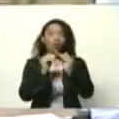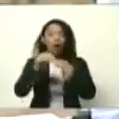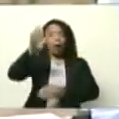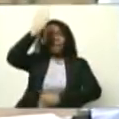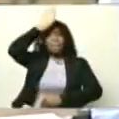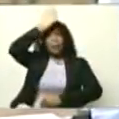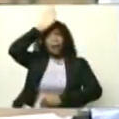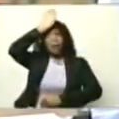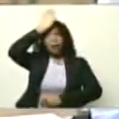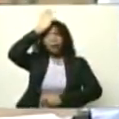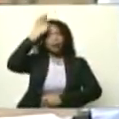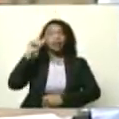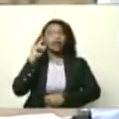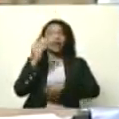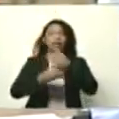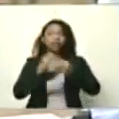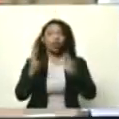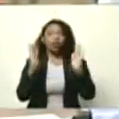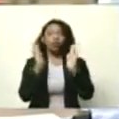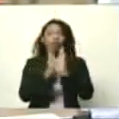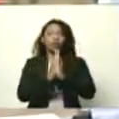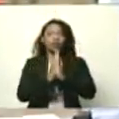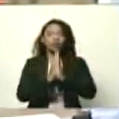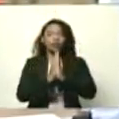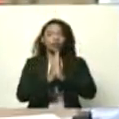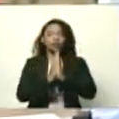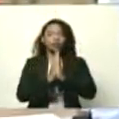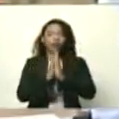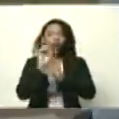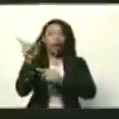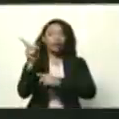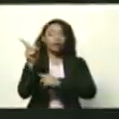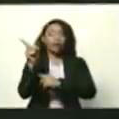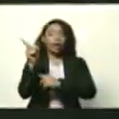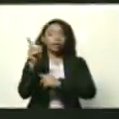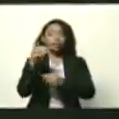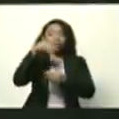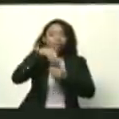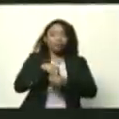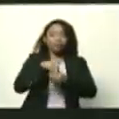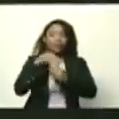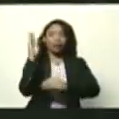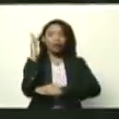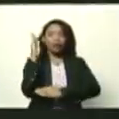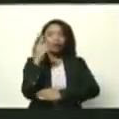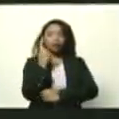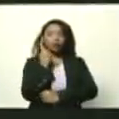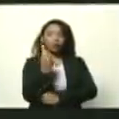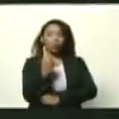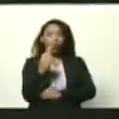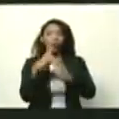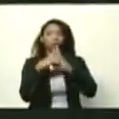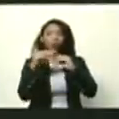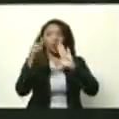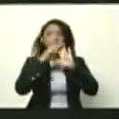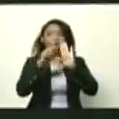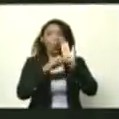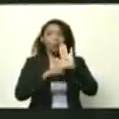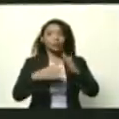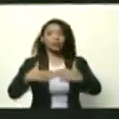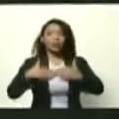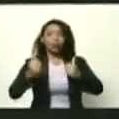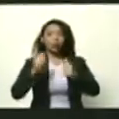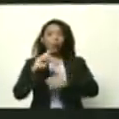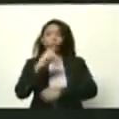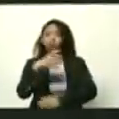Francisco dio su misa ya en capilla, también con todas las medidas de bioseguridad.